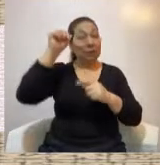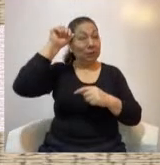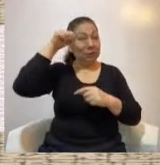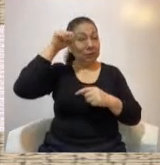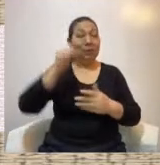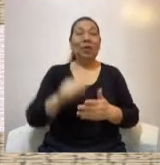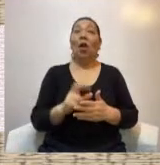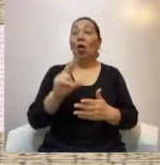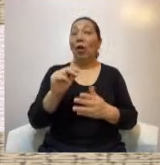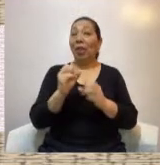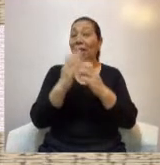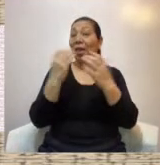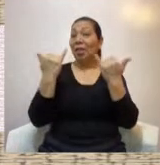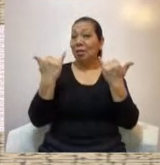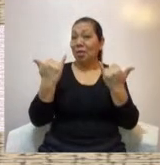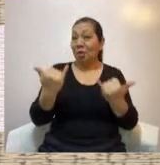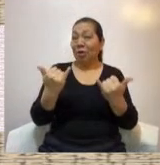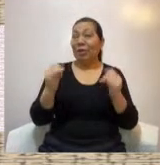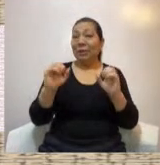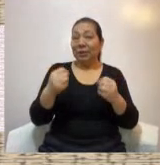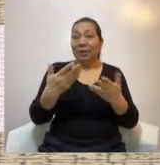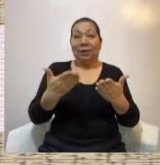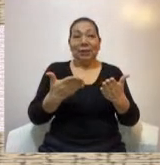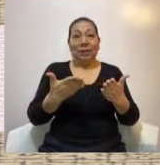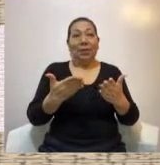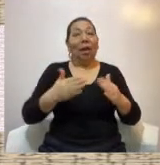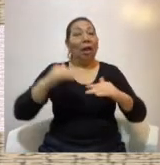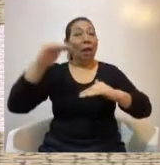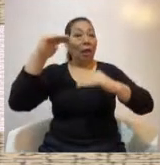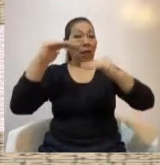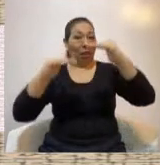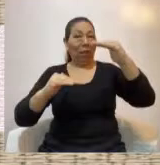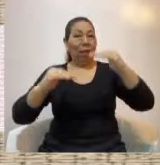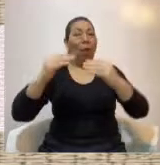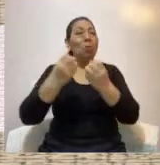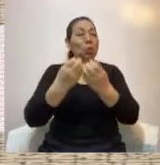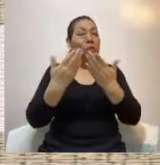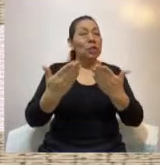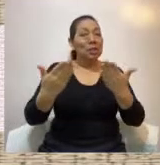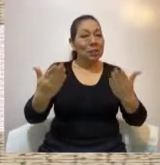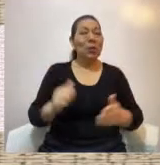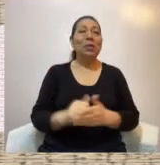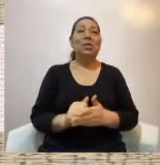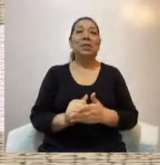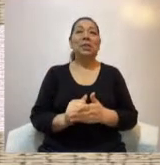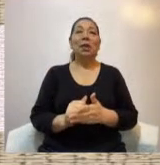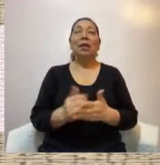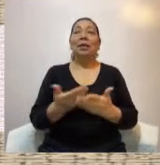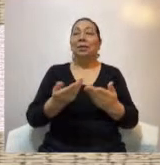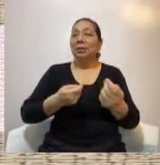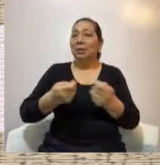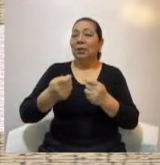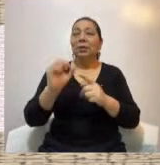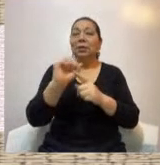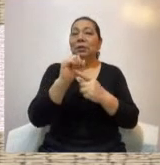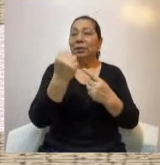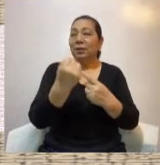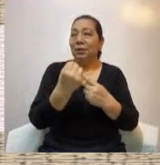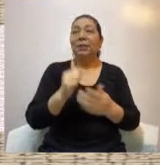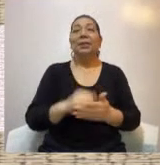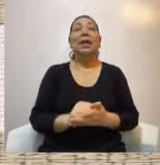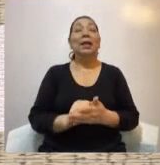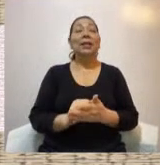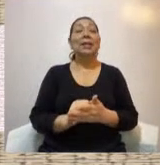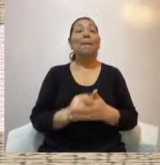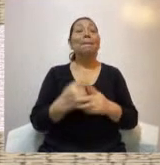tribunal recuerda que todavía al día de hoy existen espacios de desigualdad de género en muchos aspectos de nuestra dinámica